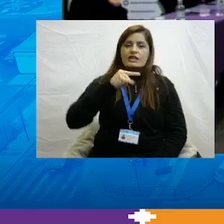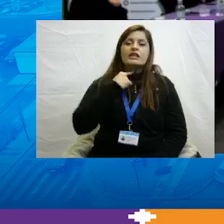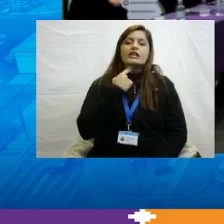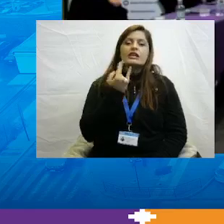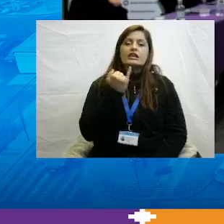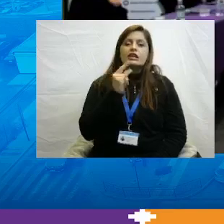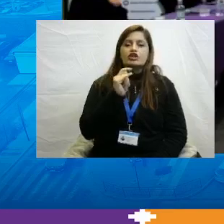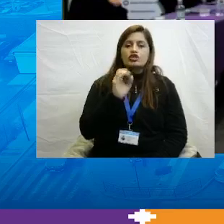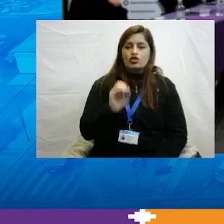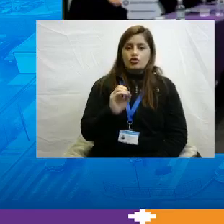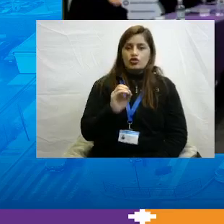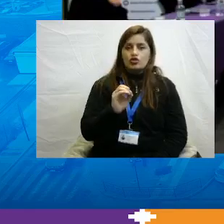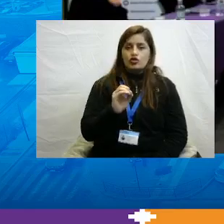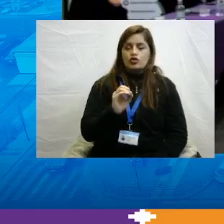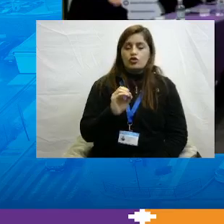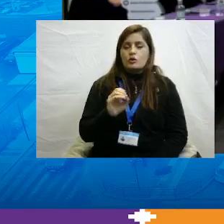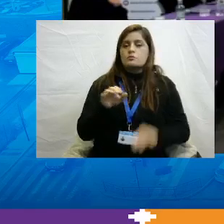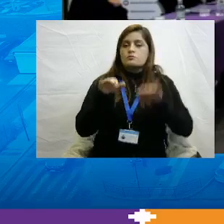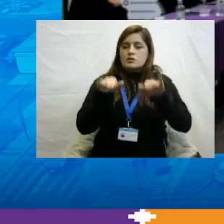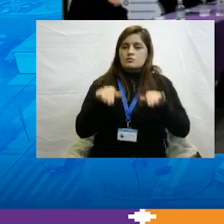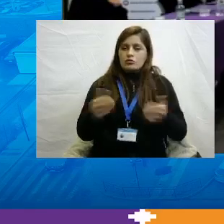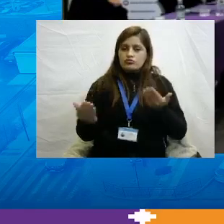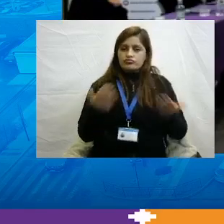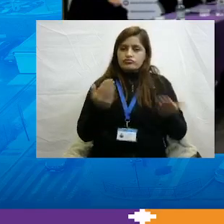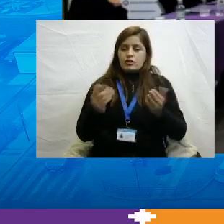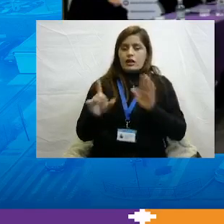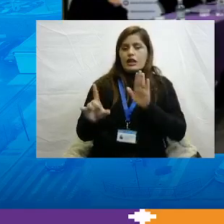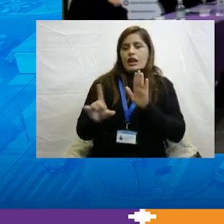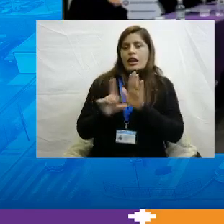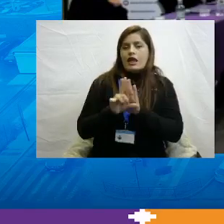de haber cumplido con los requisitos de la ley incentivo al retiro.